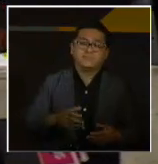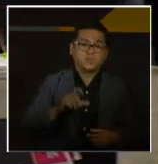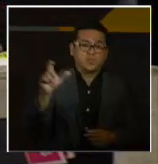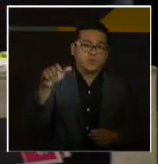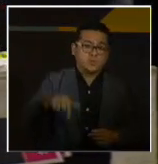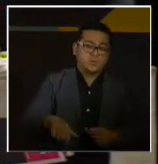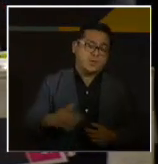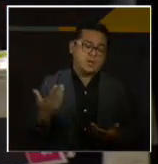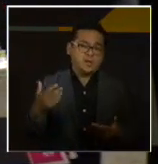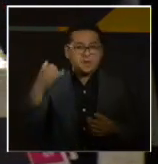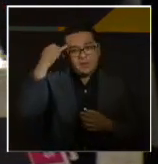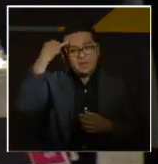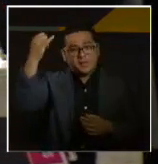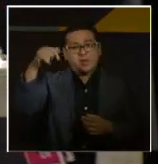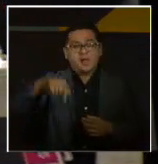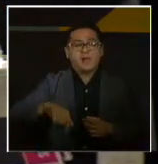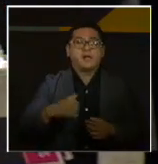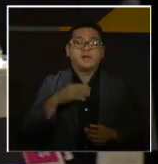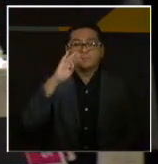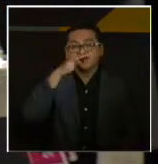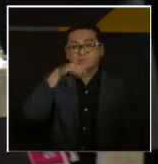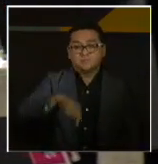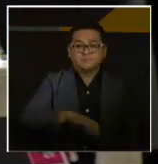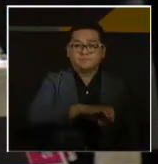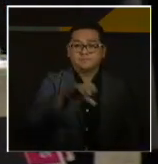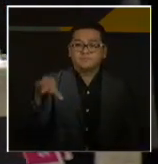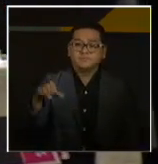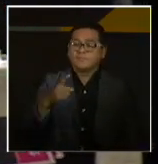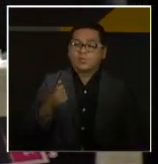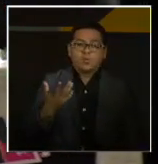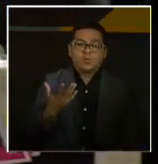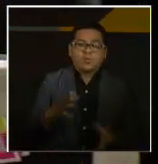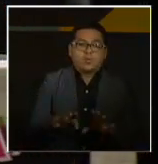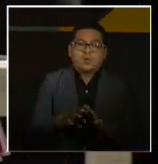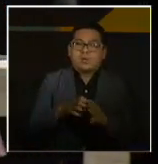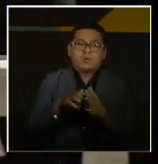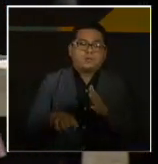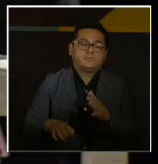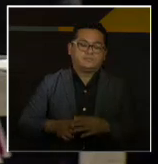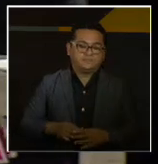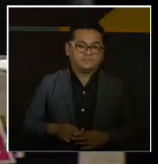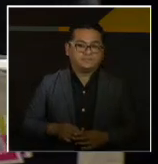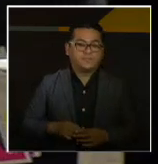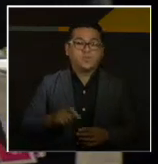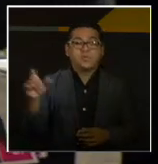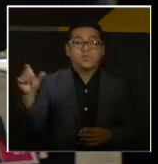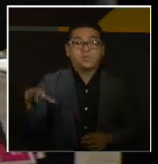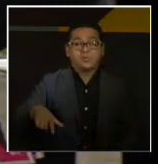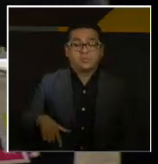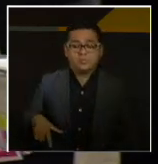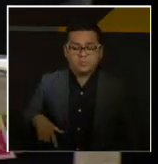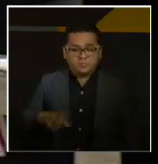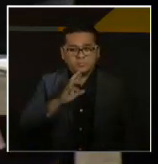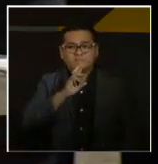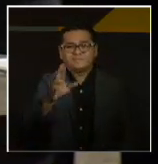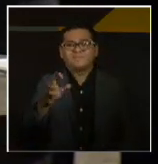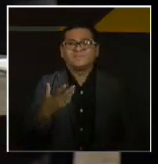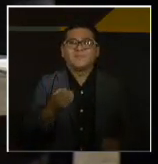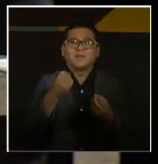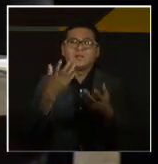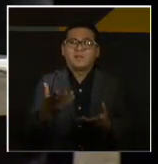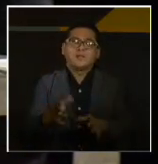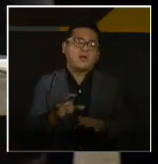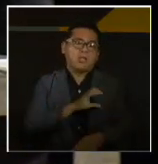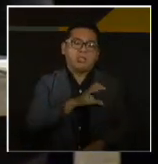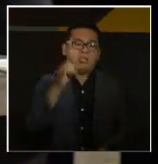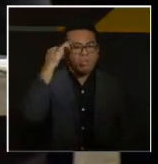cuando hay opciones de producir en el campo. Solamente por poner un ejemplo, cuando el gobierno solamente le da dádivas